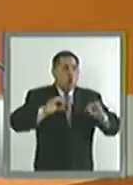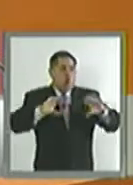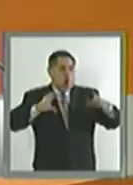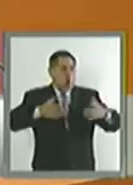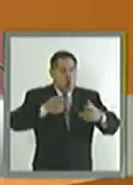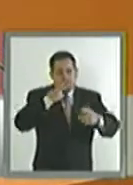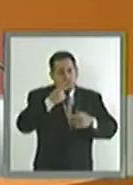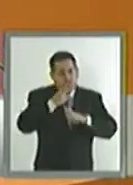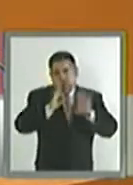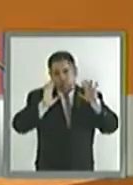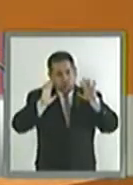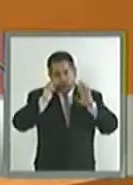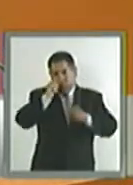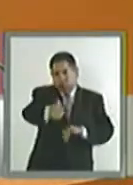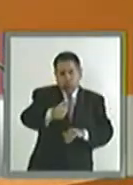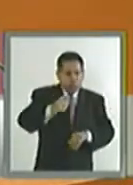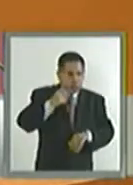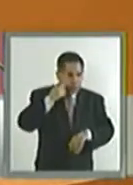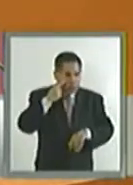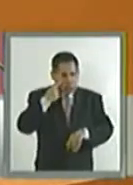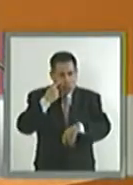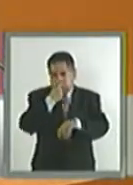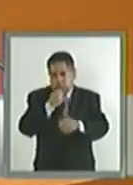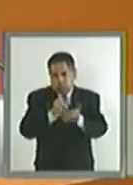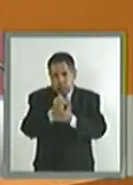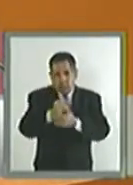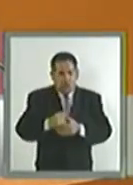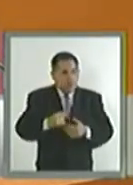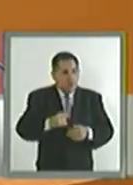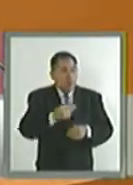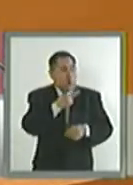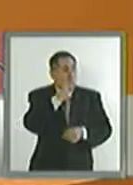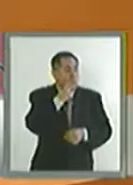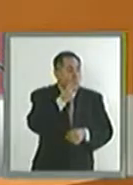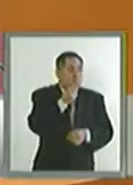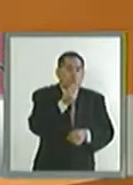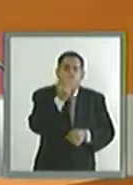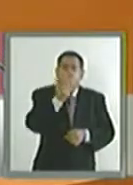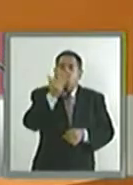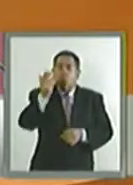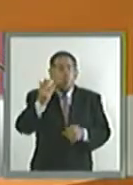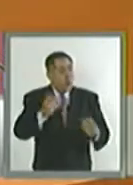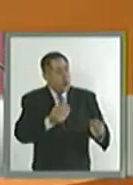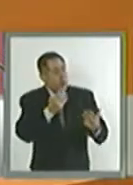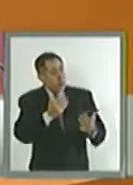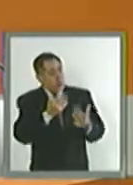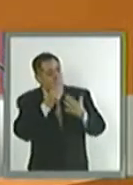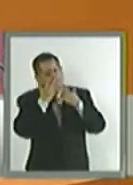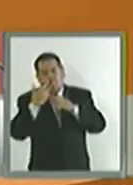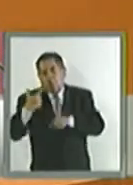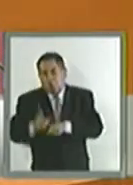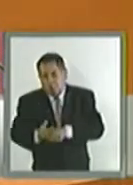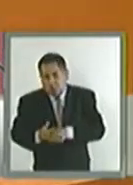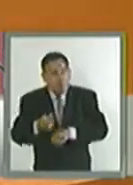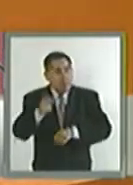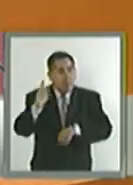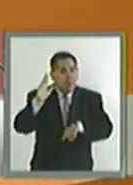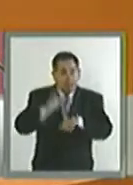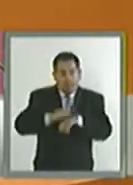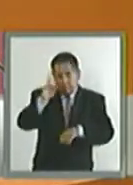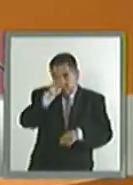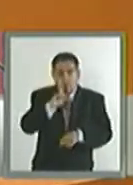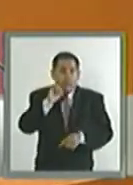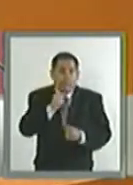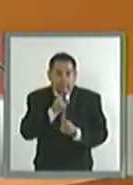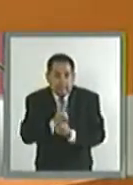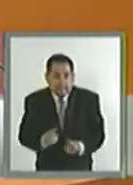y aunque a todos nos afecta el humo de segunda mano, la población que es más vulnerable son las niñas